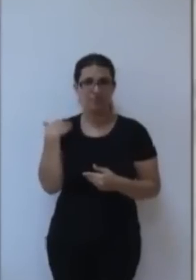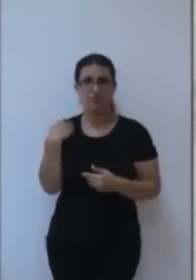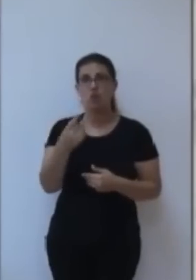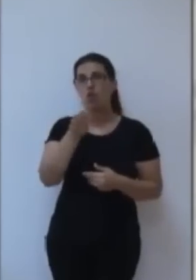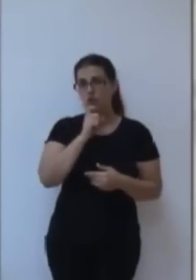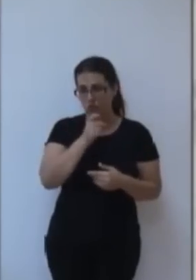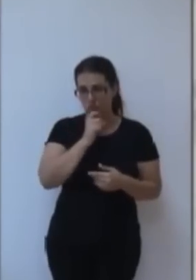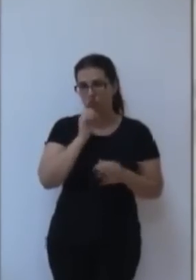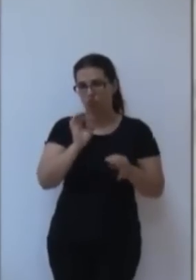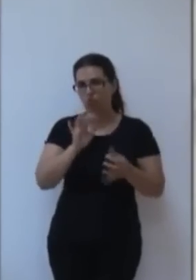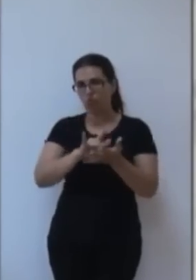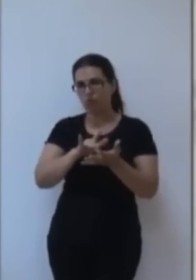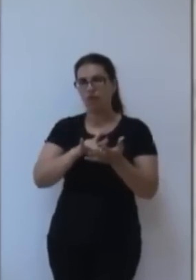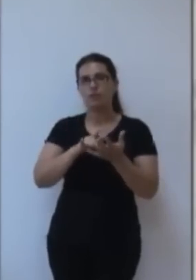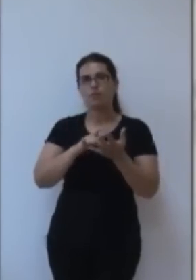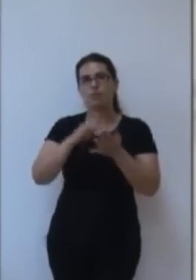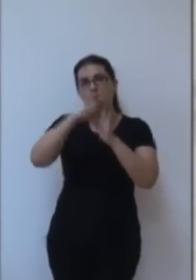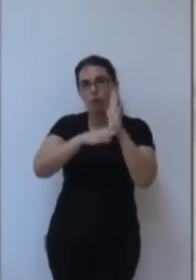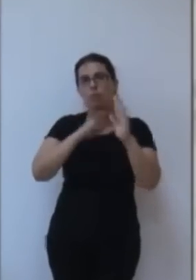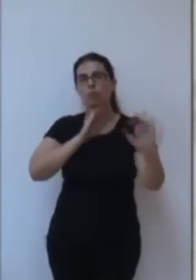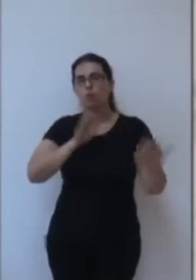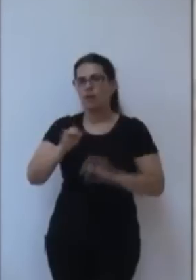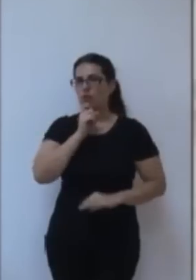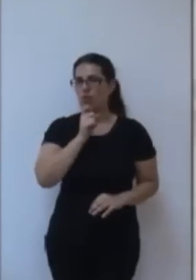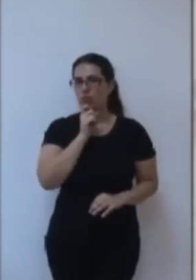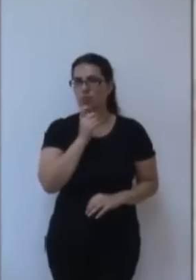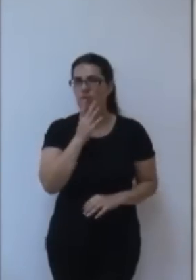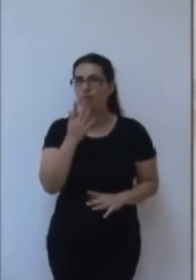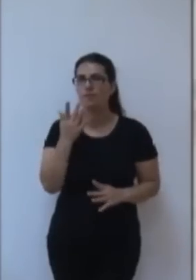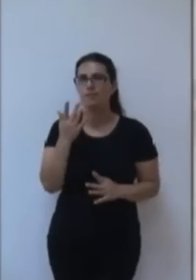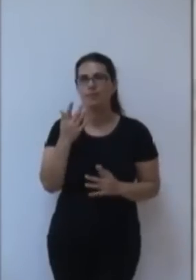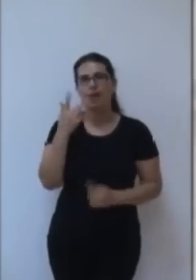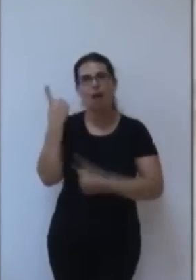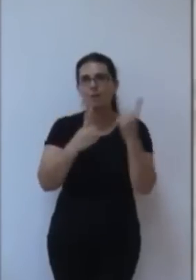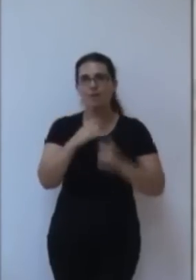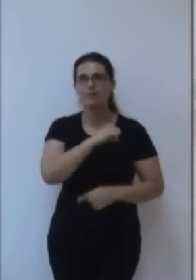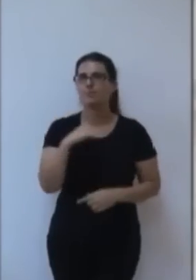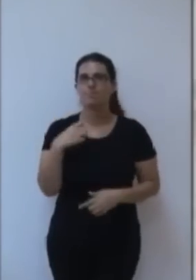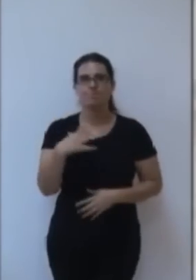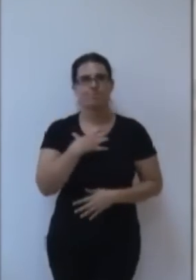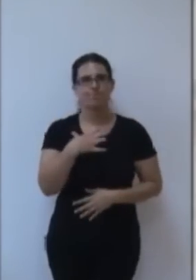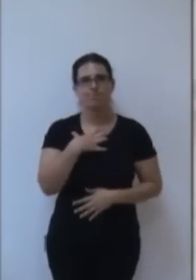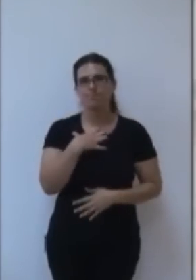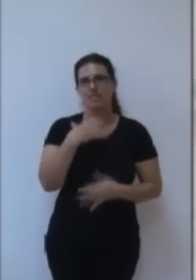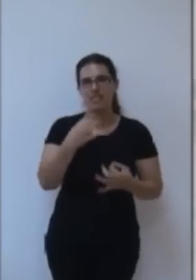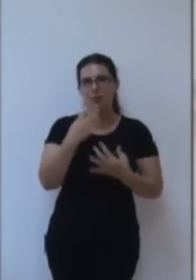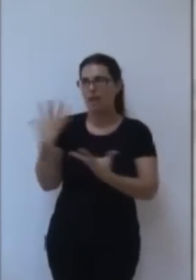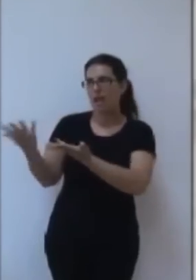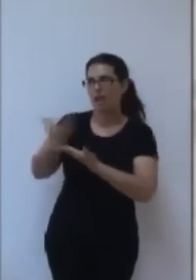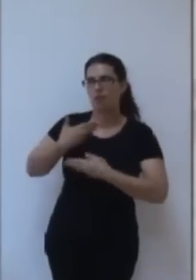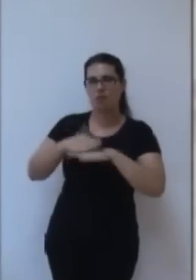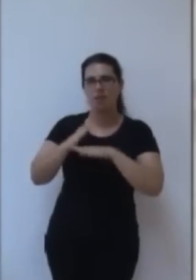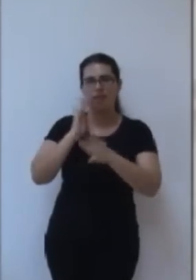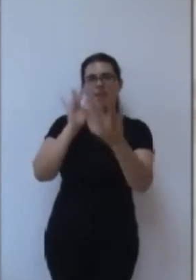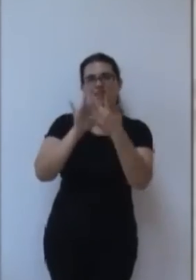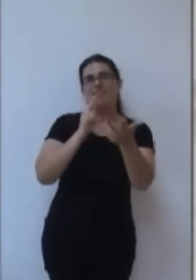hay que preparar el Skype, o sea que en algunos casos no lo hacen de forma autónoma, sino que van a necesitar siempre la ayuda, un